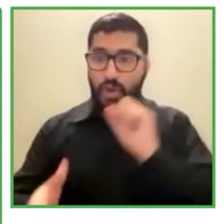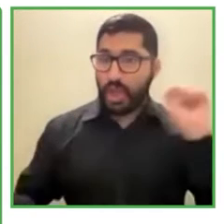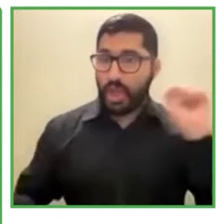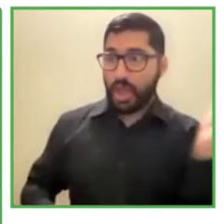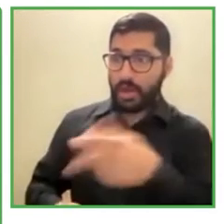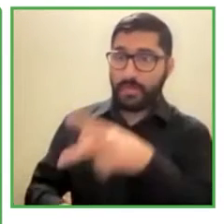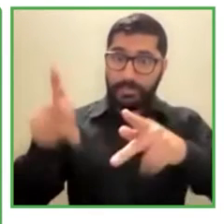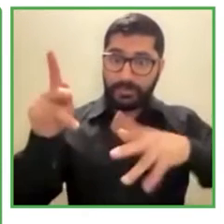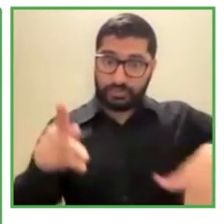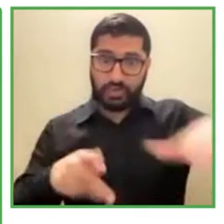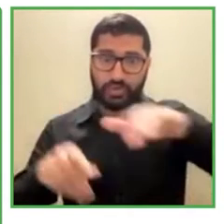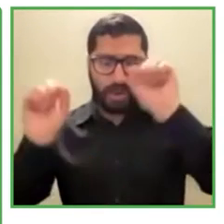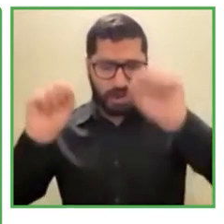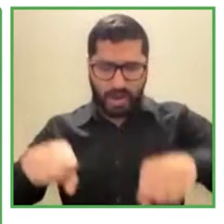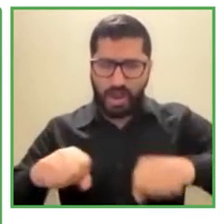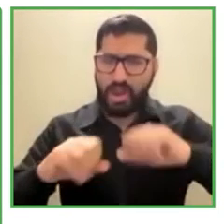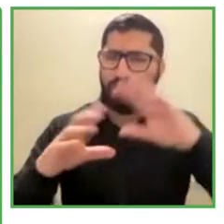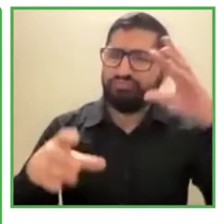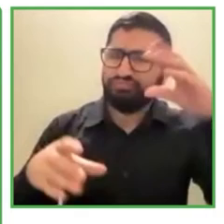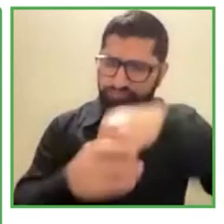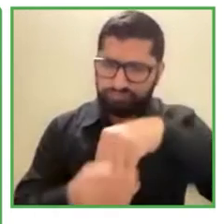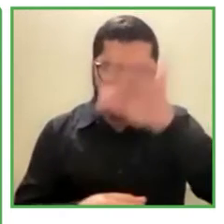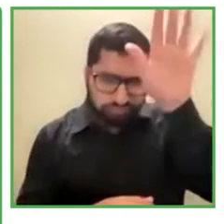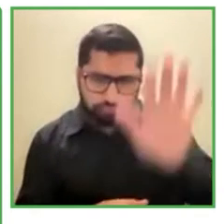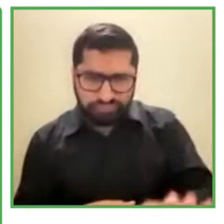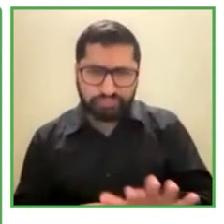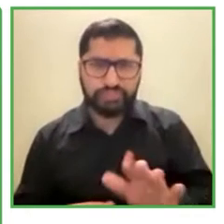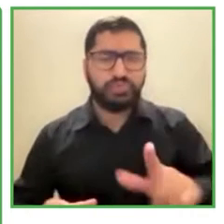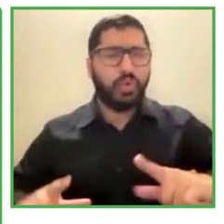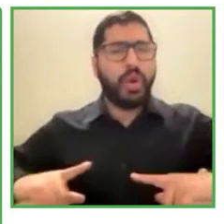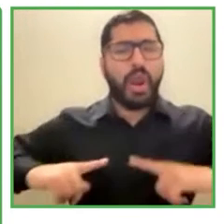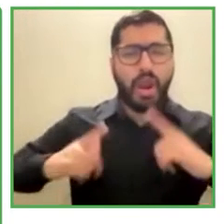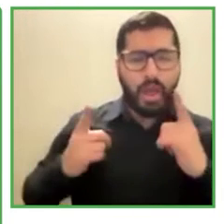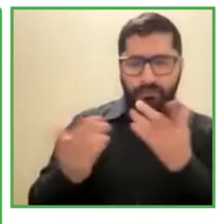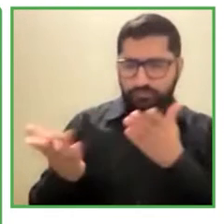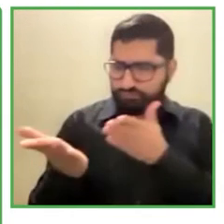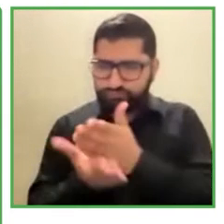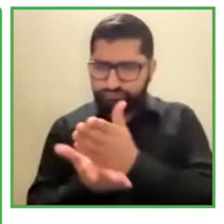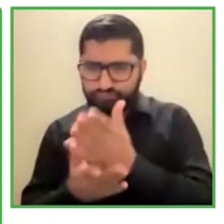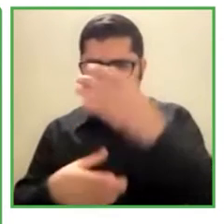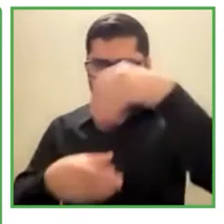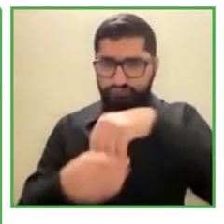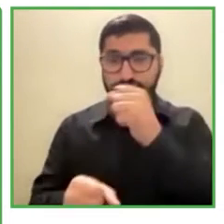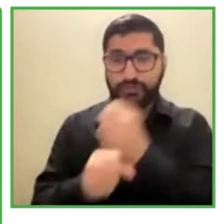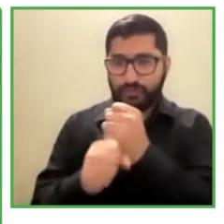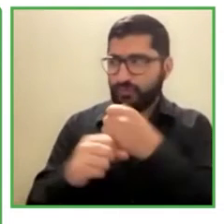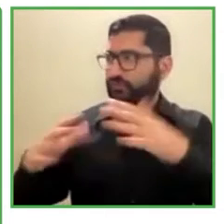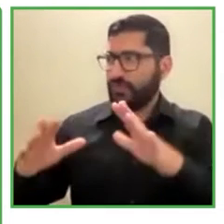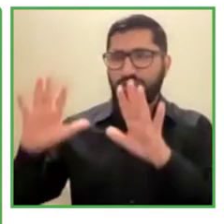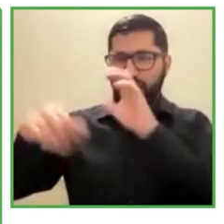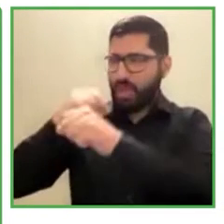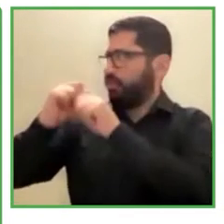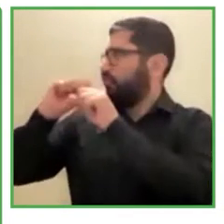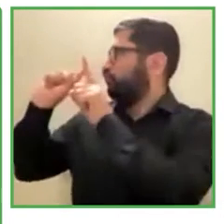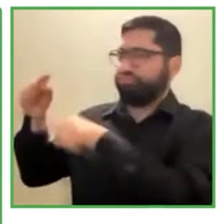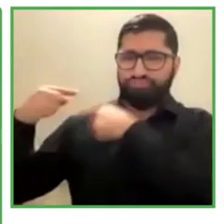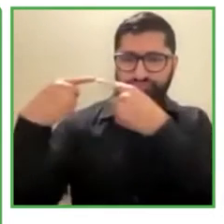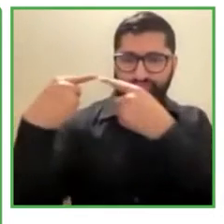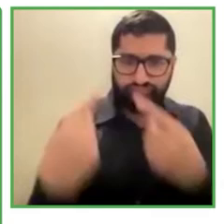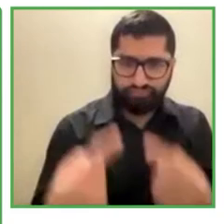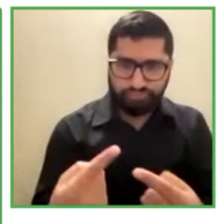vida. Y comenzamos nuestro trabajo hace unos 10 años y la principal forma en la cual trabajamos es que queremos que los negocios y las personas